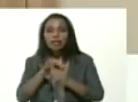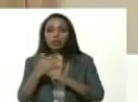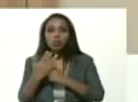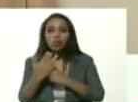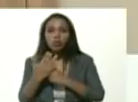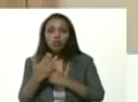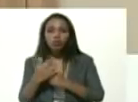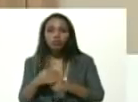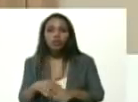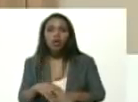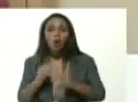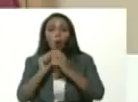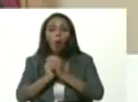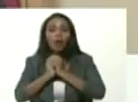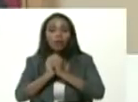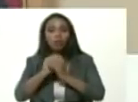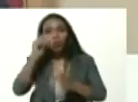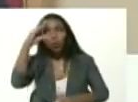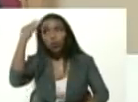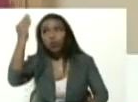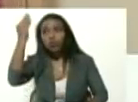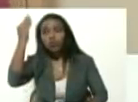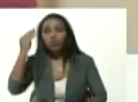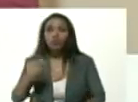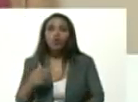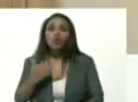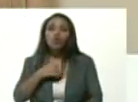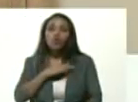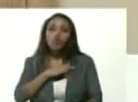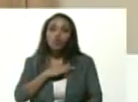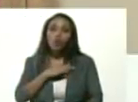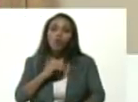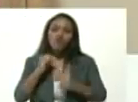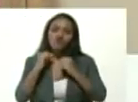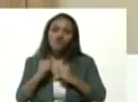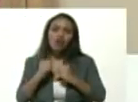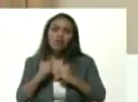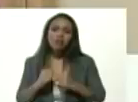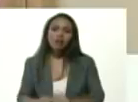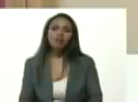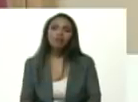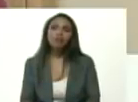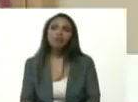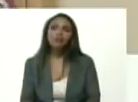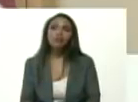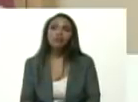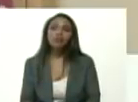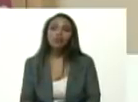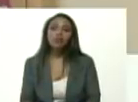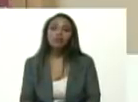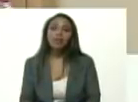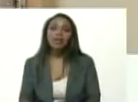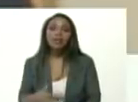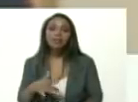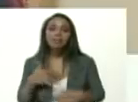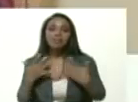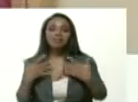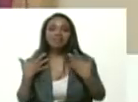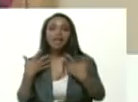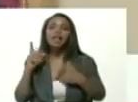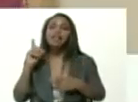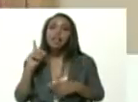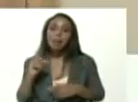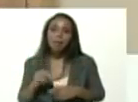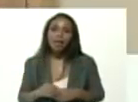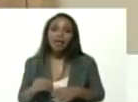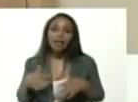En la oración a Dios tenemos fuerza, nos da fuerza. En el humor también, miren